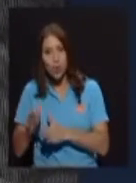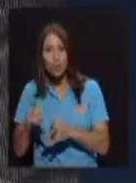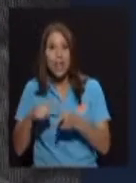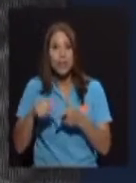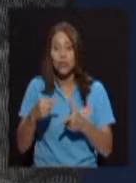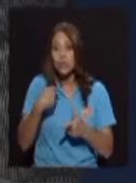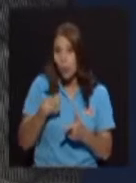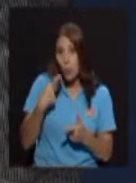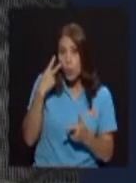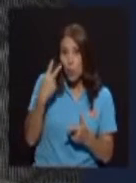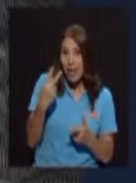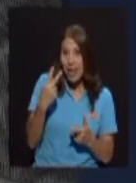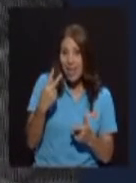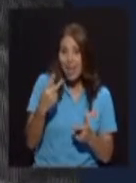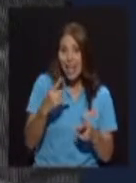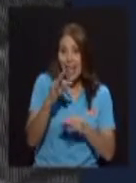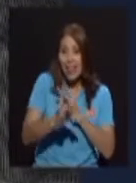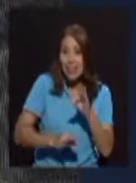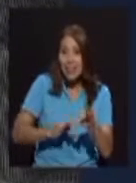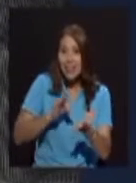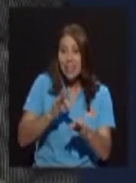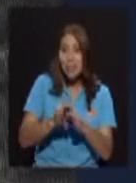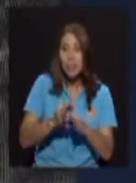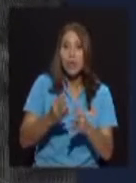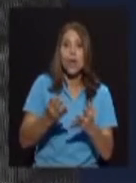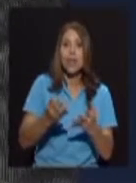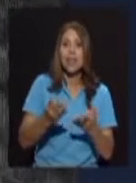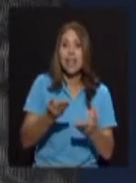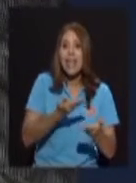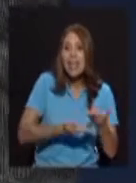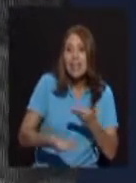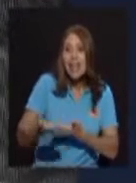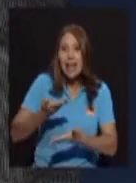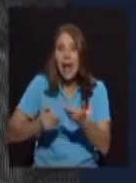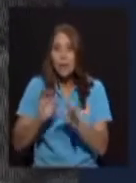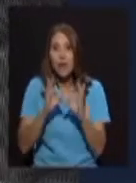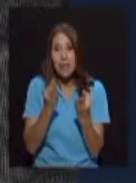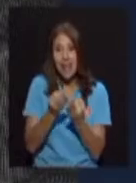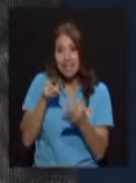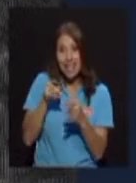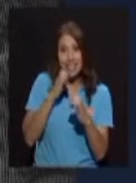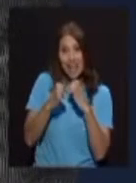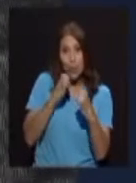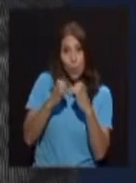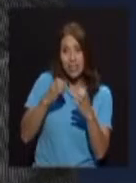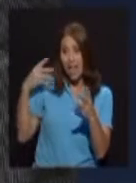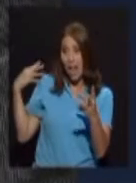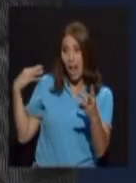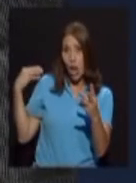intercambios familiares que en esta encuesta longitudinal que nosotros en el CSP denominamos